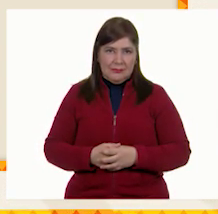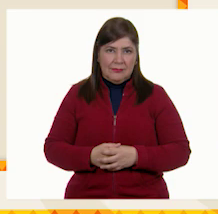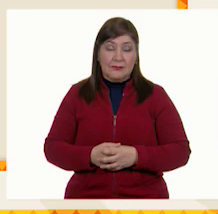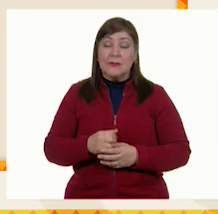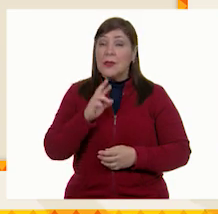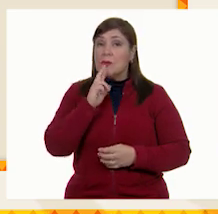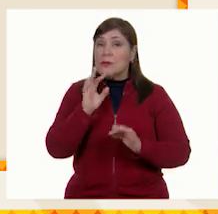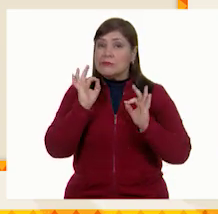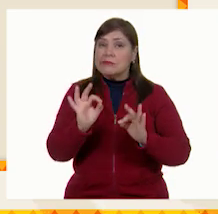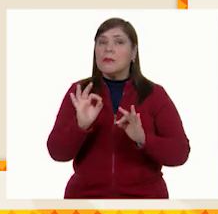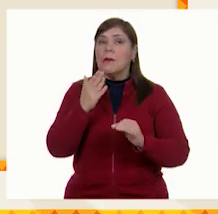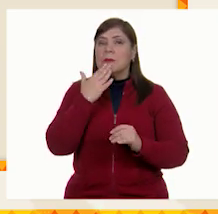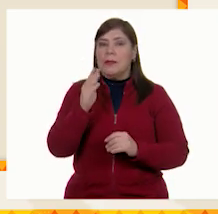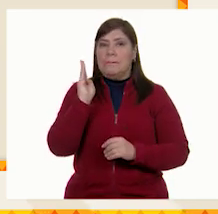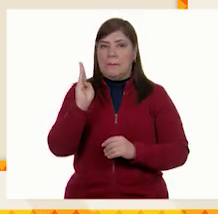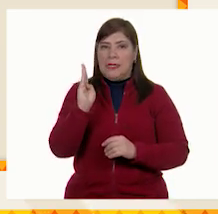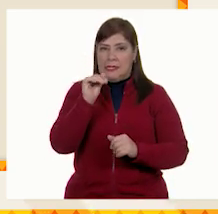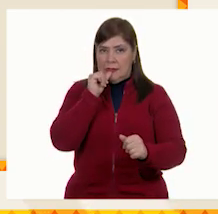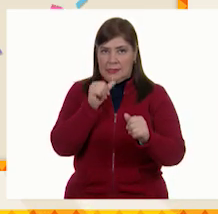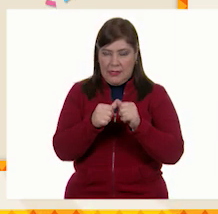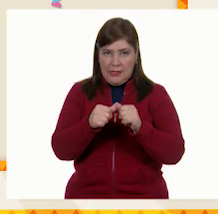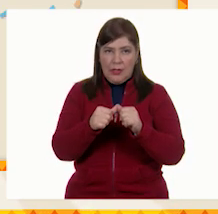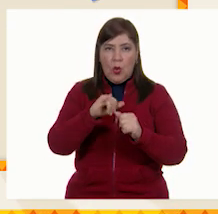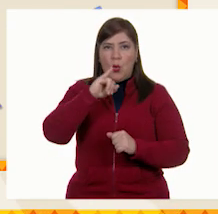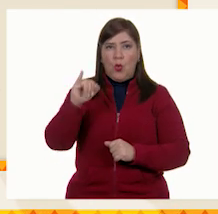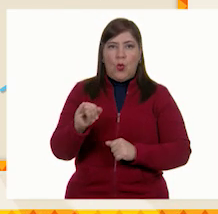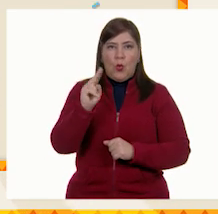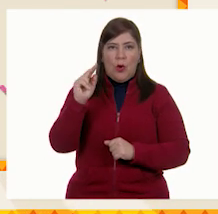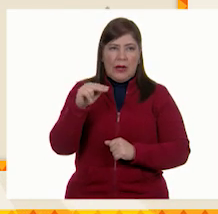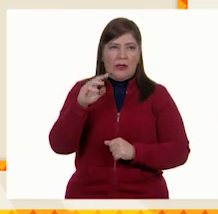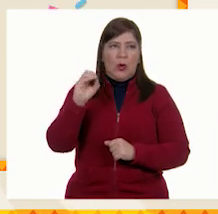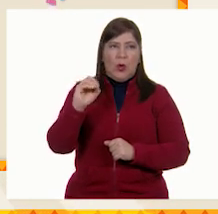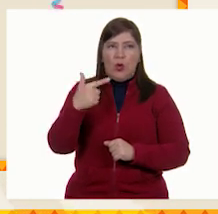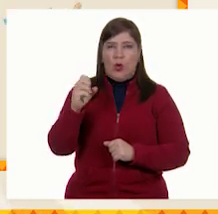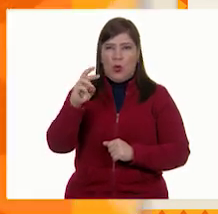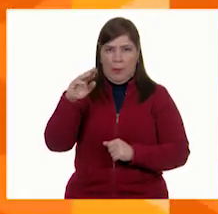La respuesta correcta es la B. Juan O'Gorman.